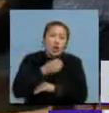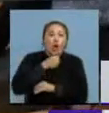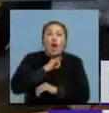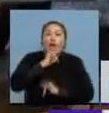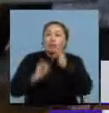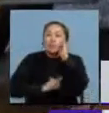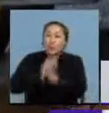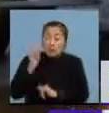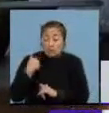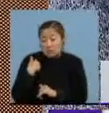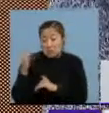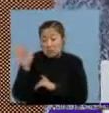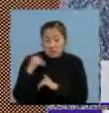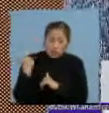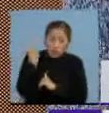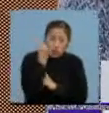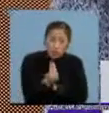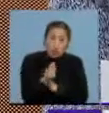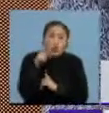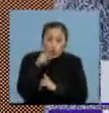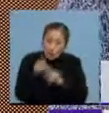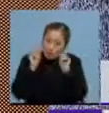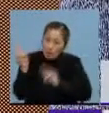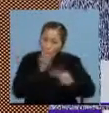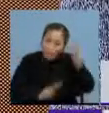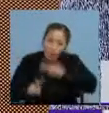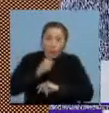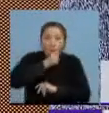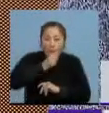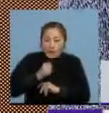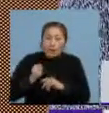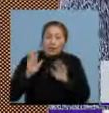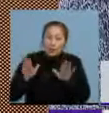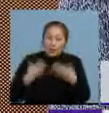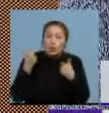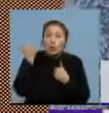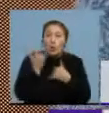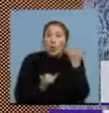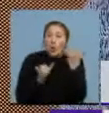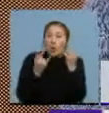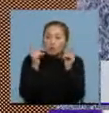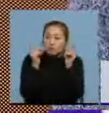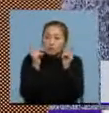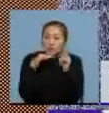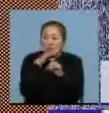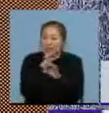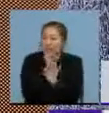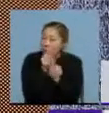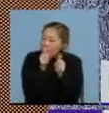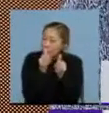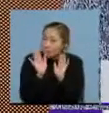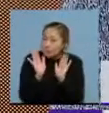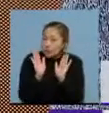solamente cuando me requiere sino que yo mismo voy a buscar la presa así que hubo algún malentendido eventualmente pero